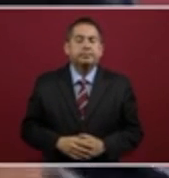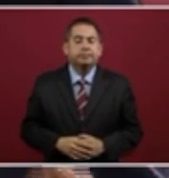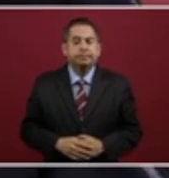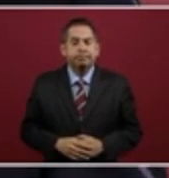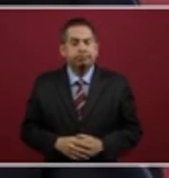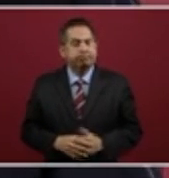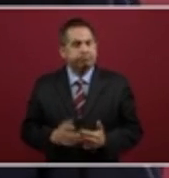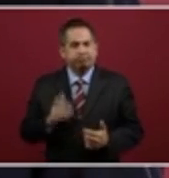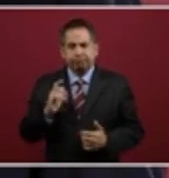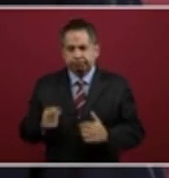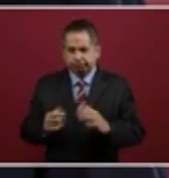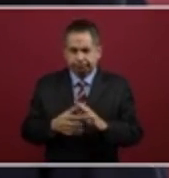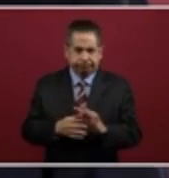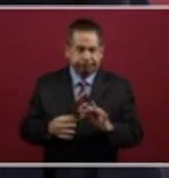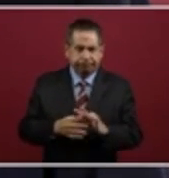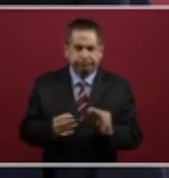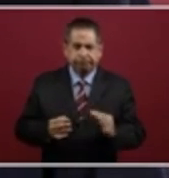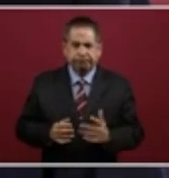definición